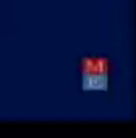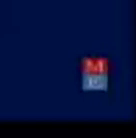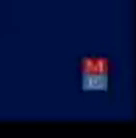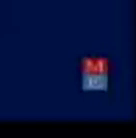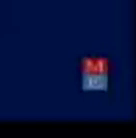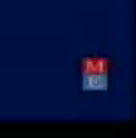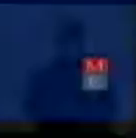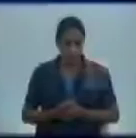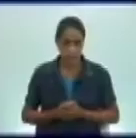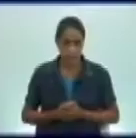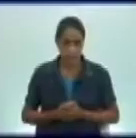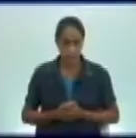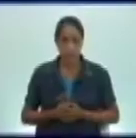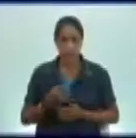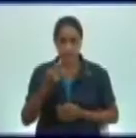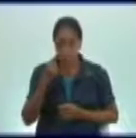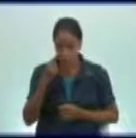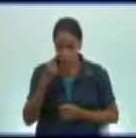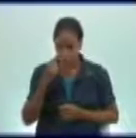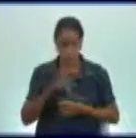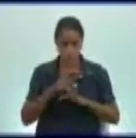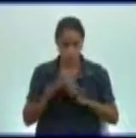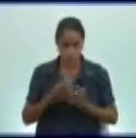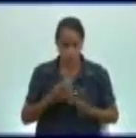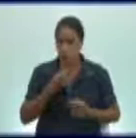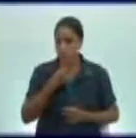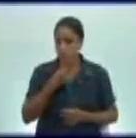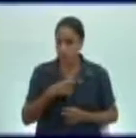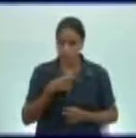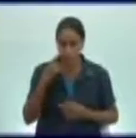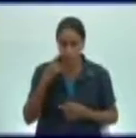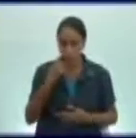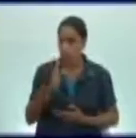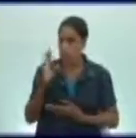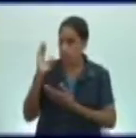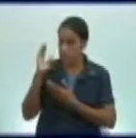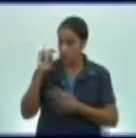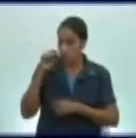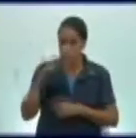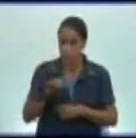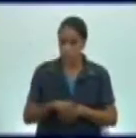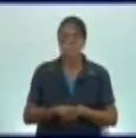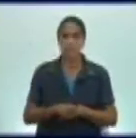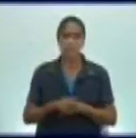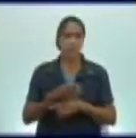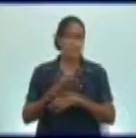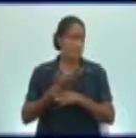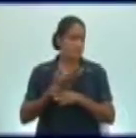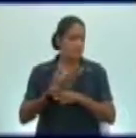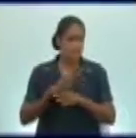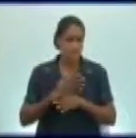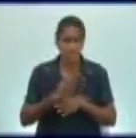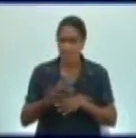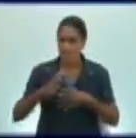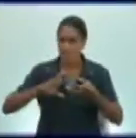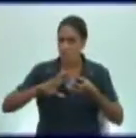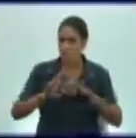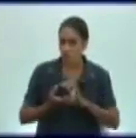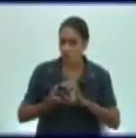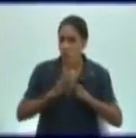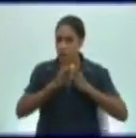Bien, después de ver todos estos ejemplares que manifiestan una gran diversidad, diferentes formas,